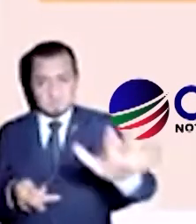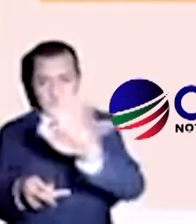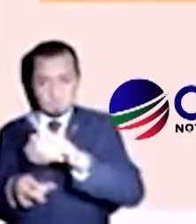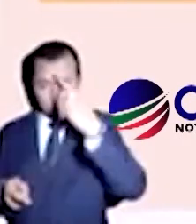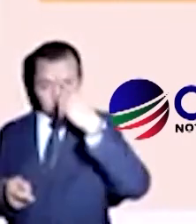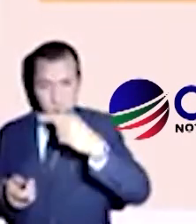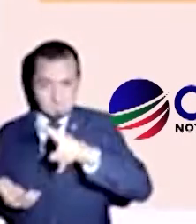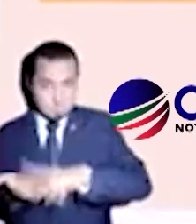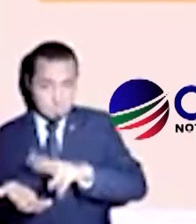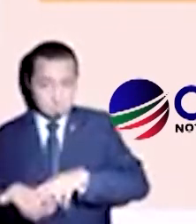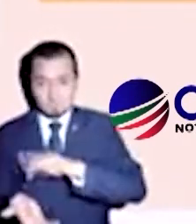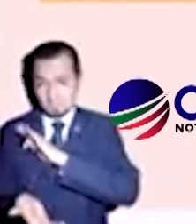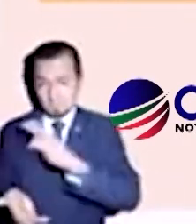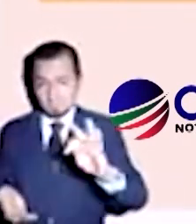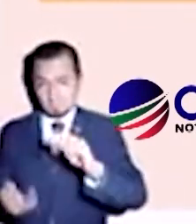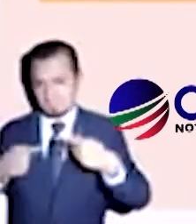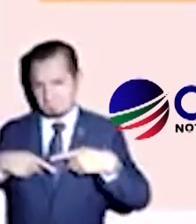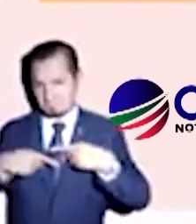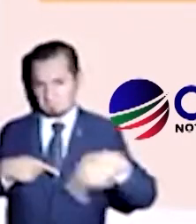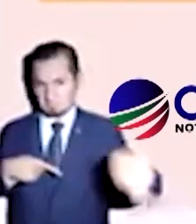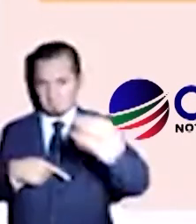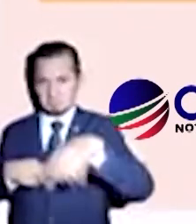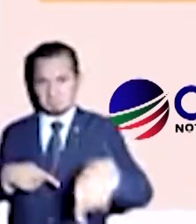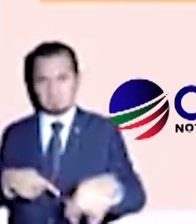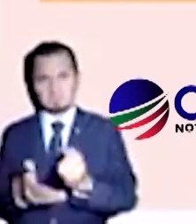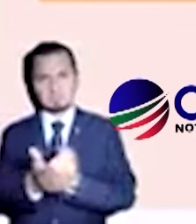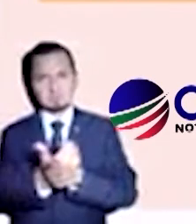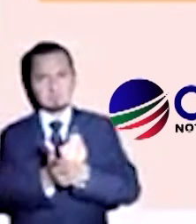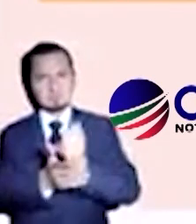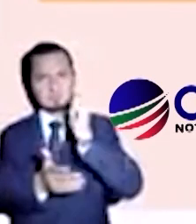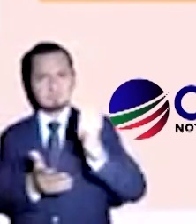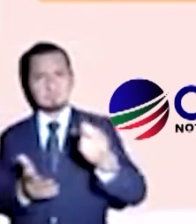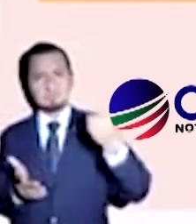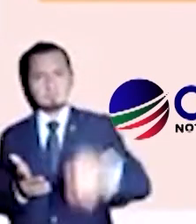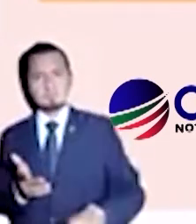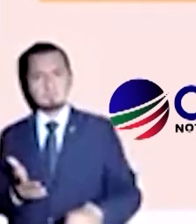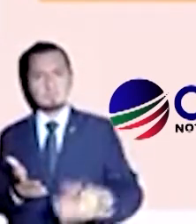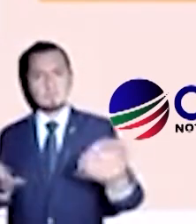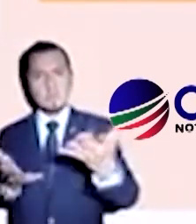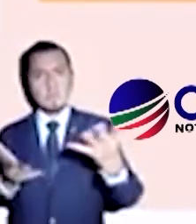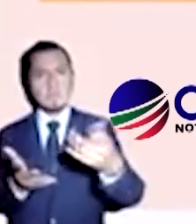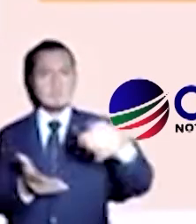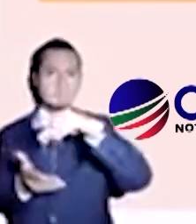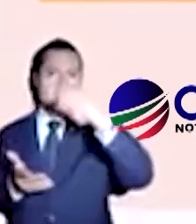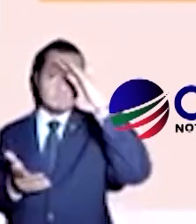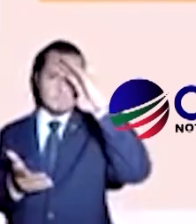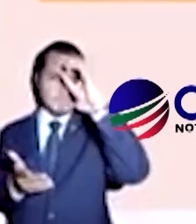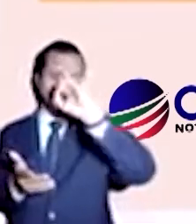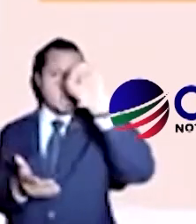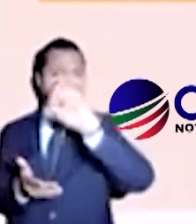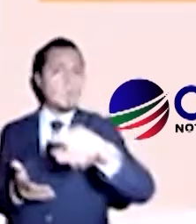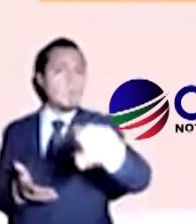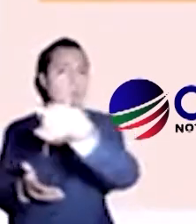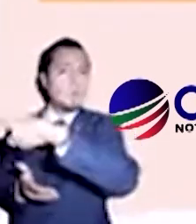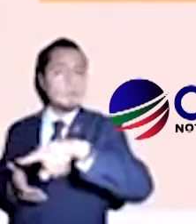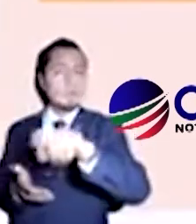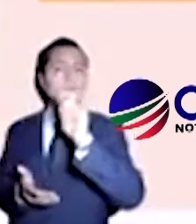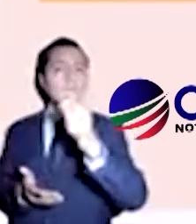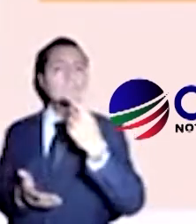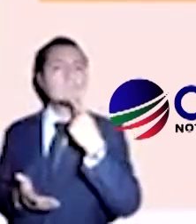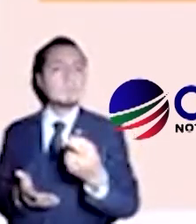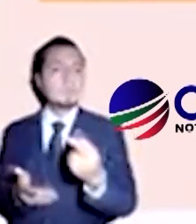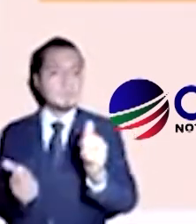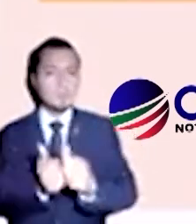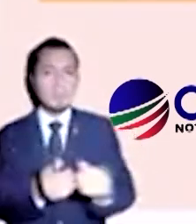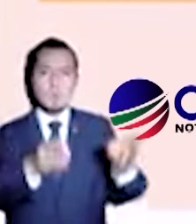vamos a tener la posibilidad que los ciudadanos usen una herramienta ciudadana y digan sus piensos y los digan en una